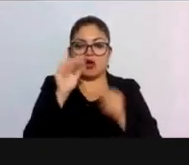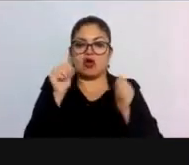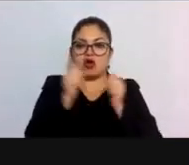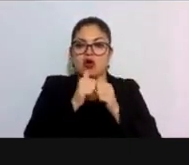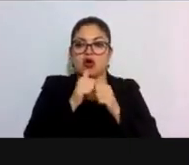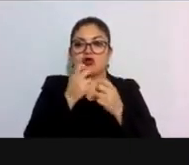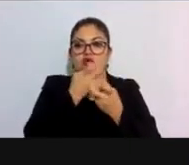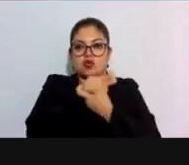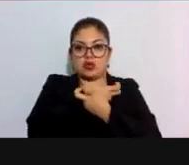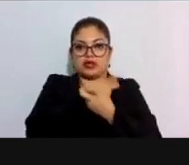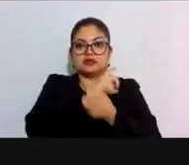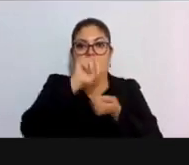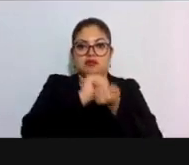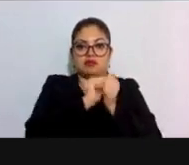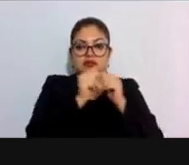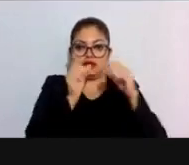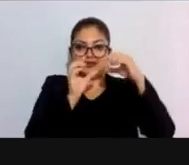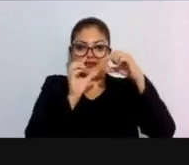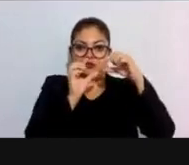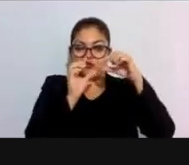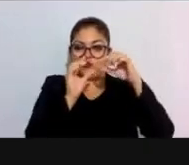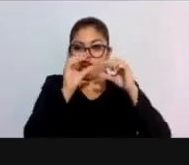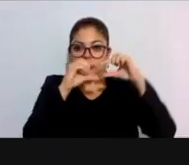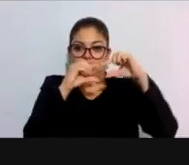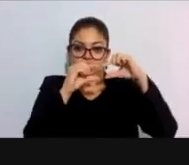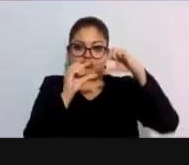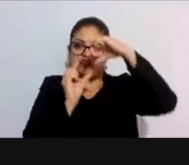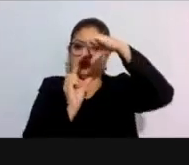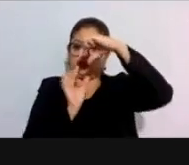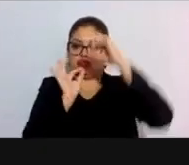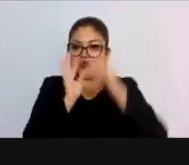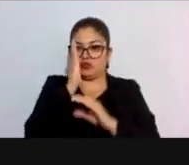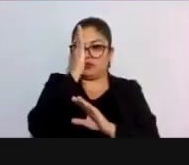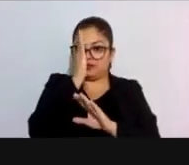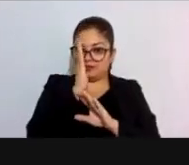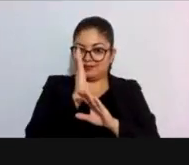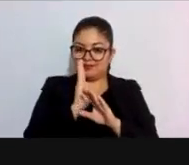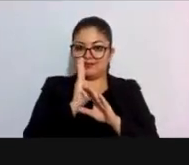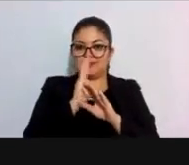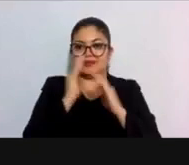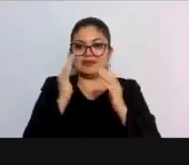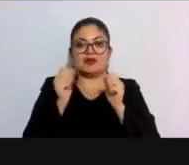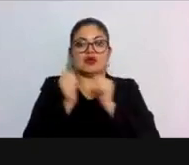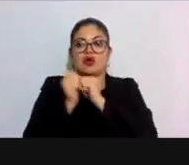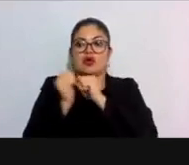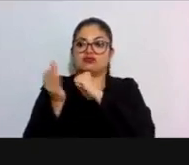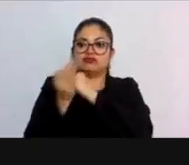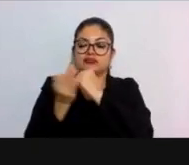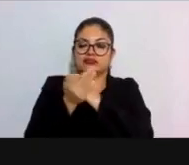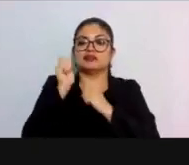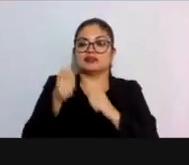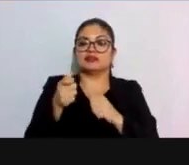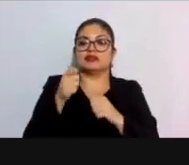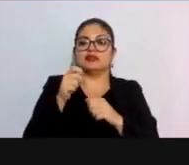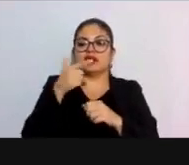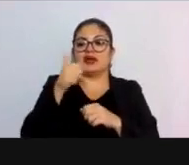estas estructuras, darles un soporte mediante un empaquetamiento de gasa vaselinada y probablemente una